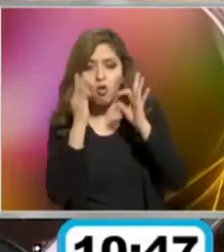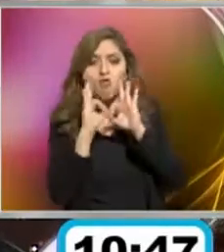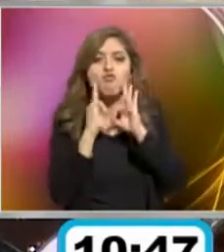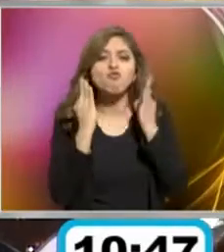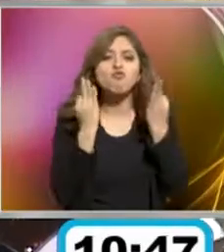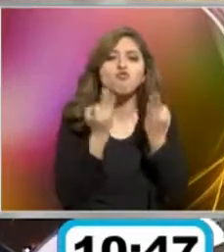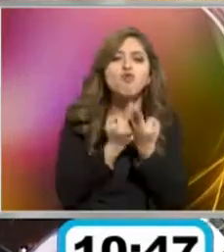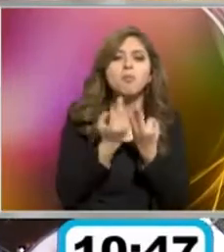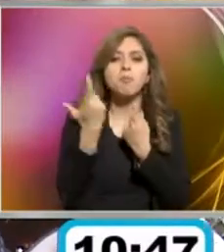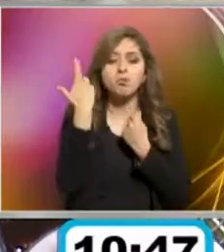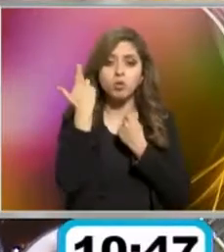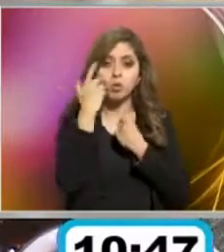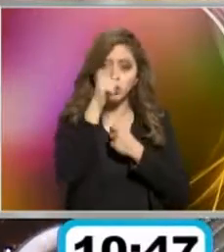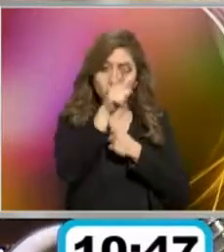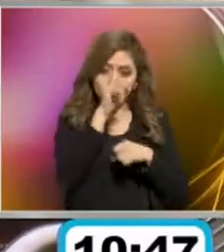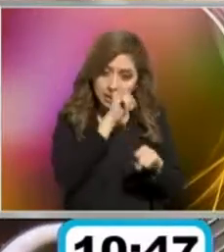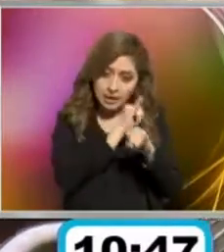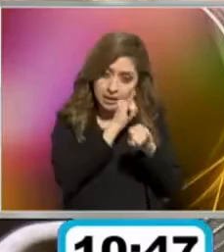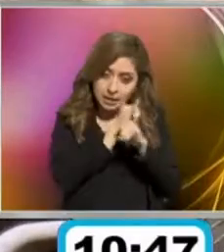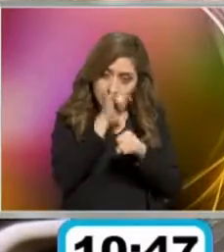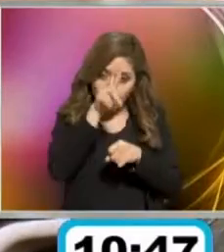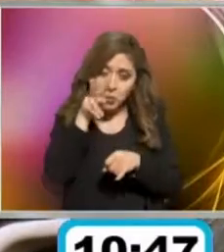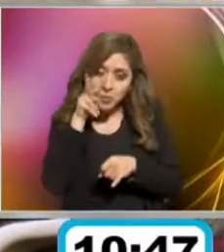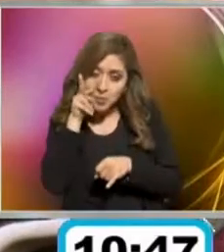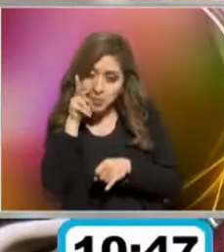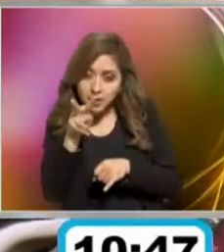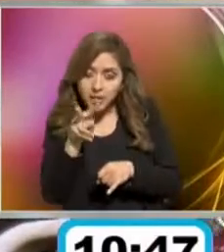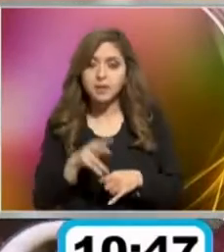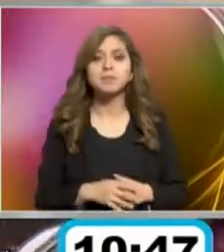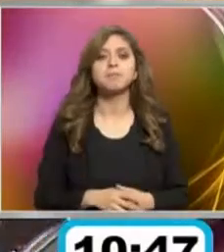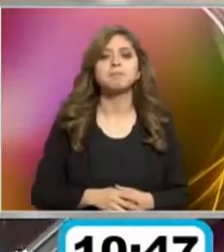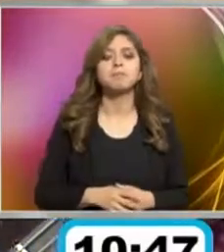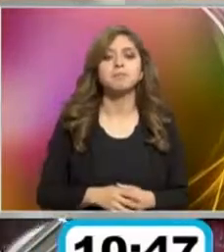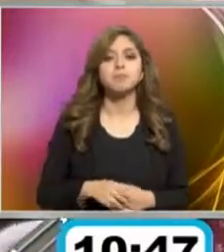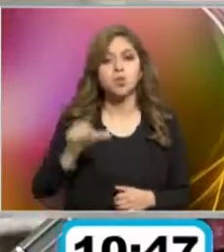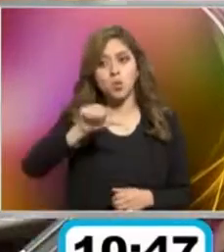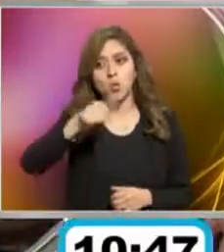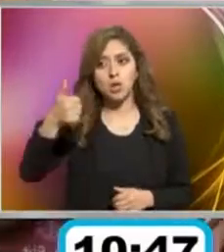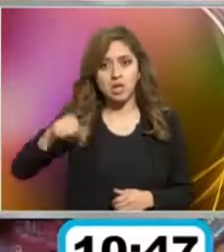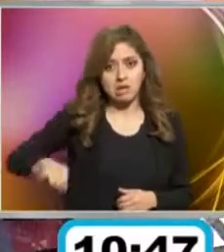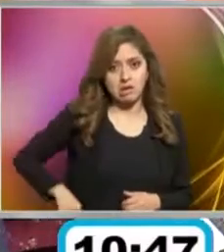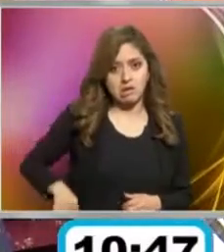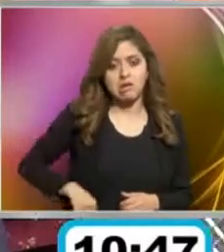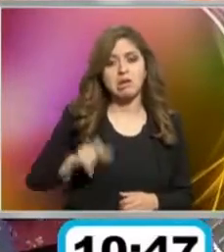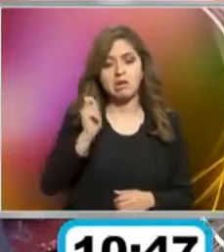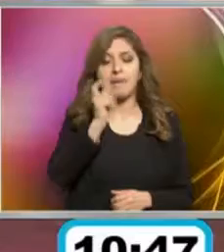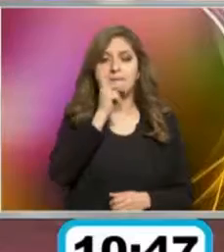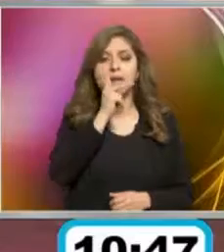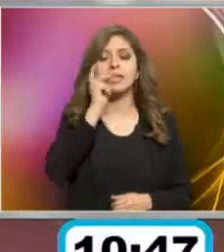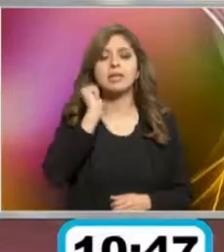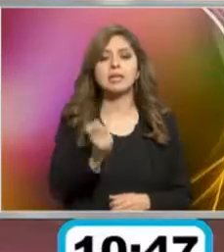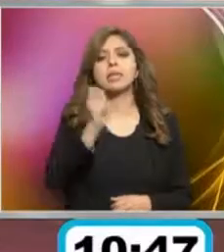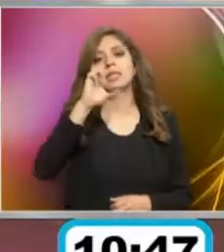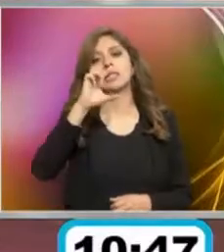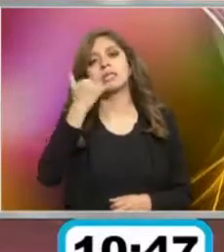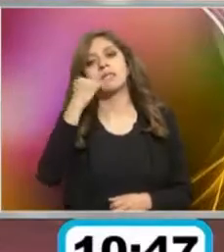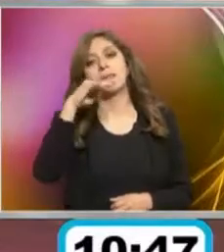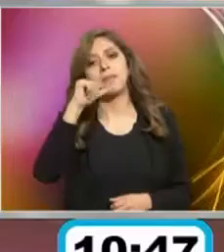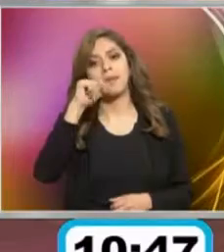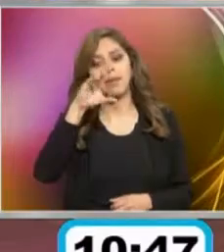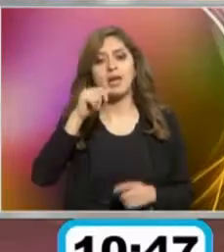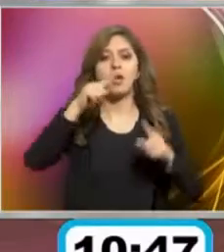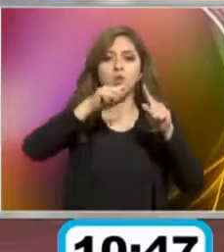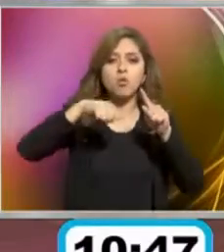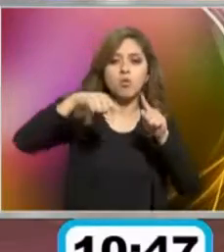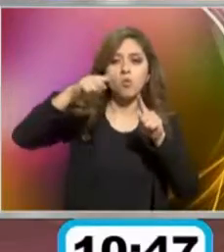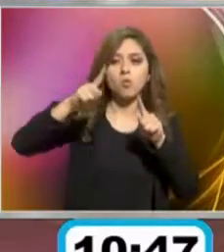los videos en internet, hay unos interesantes videos acerca de la cimática, cómo se hacen las formas con el sonido, todo